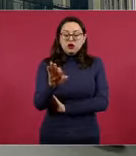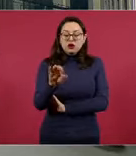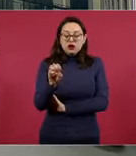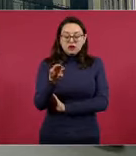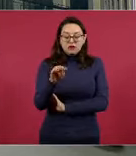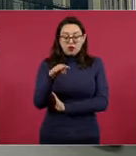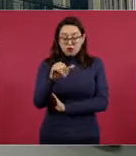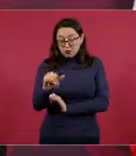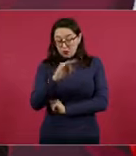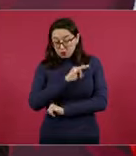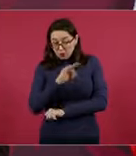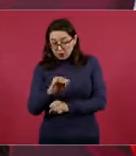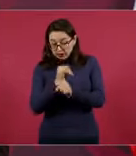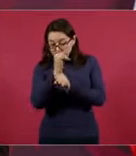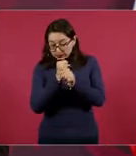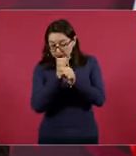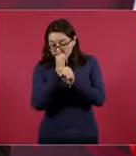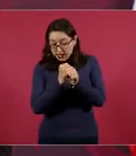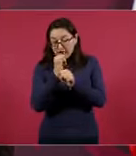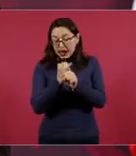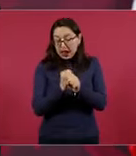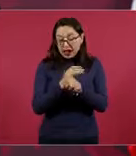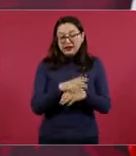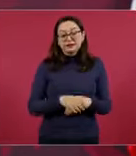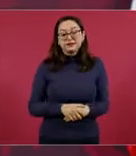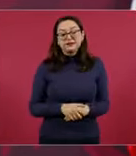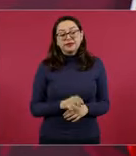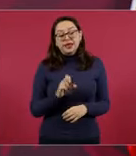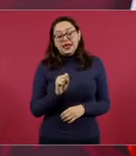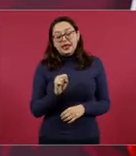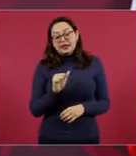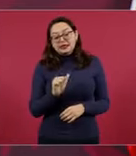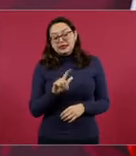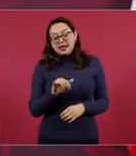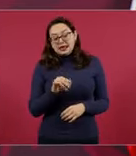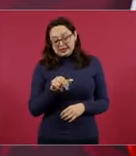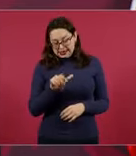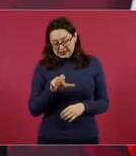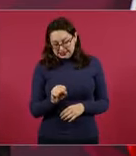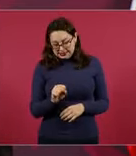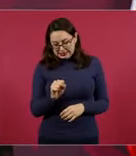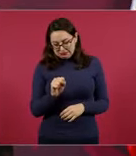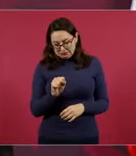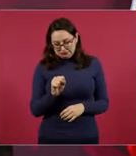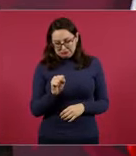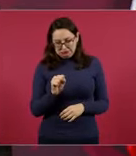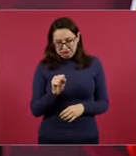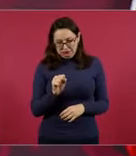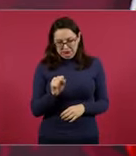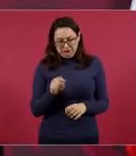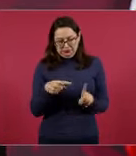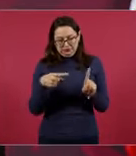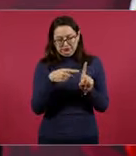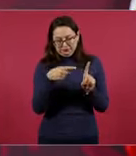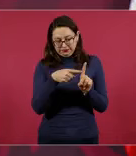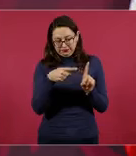indaga y nos hace la investigación. Yo creo que Salinas es el presidente o el